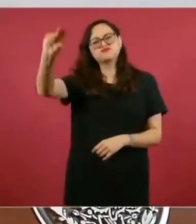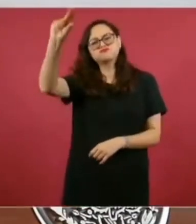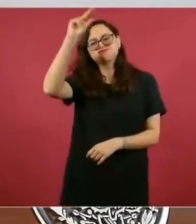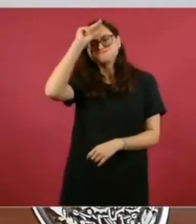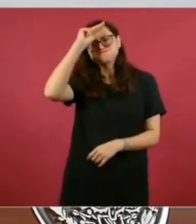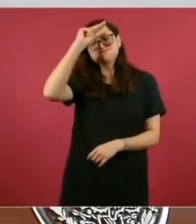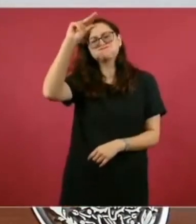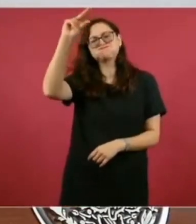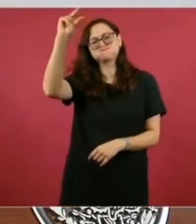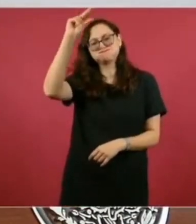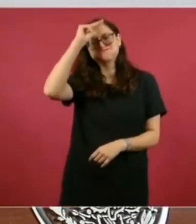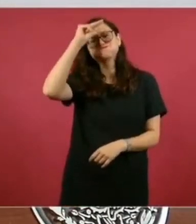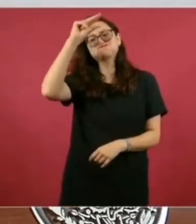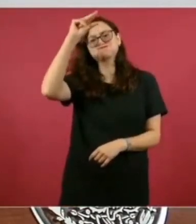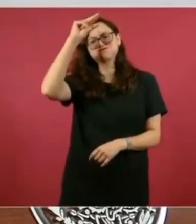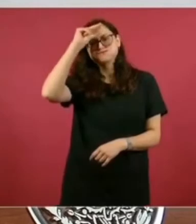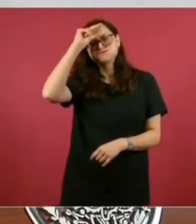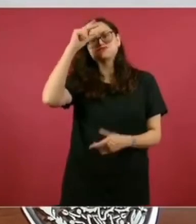bien